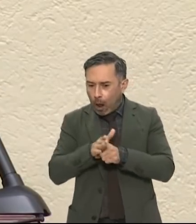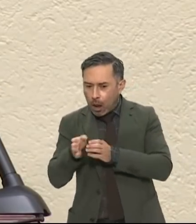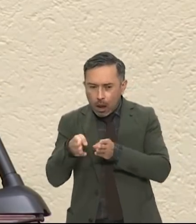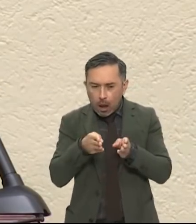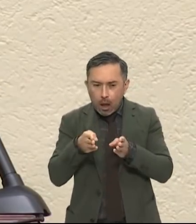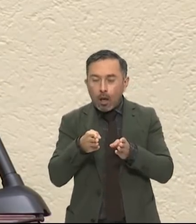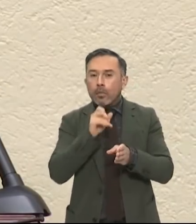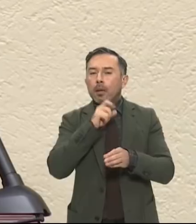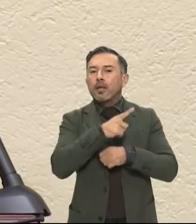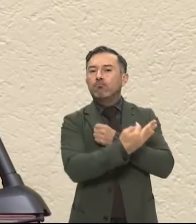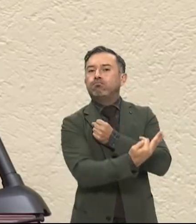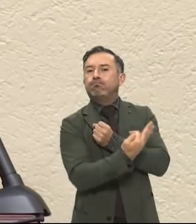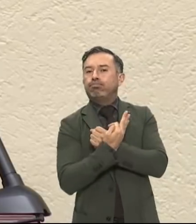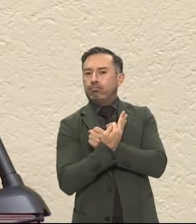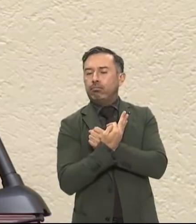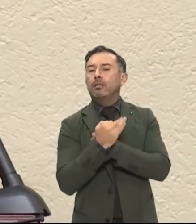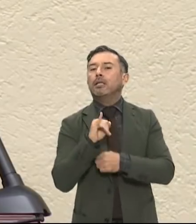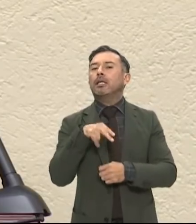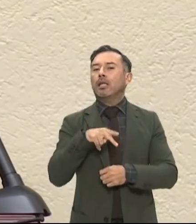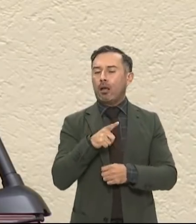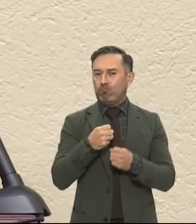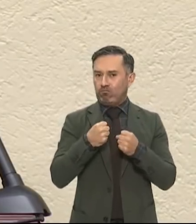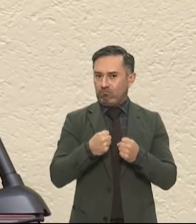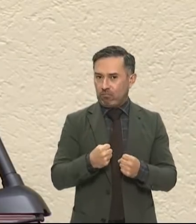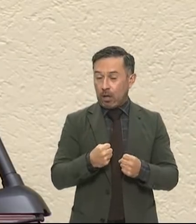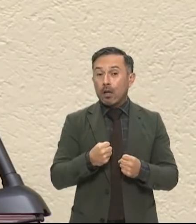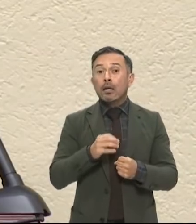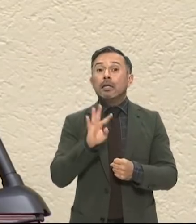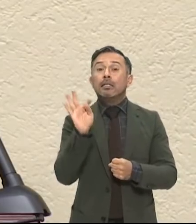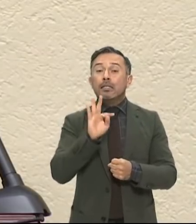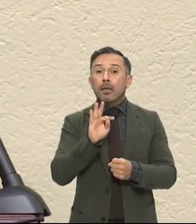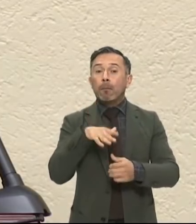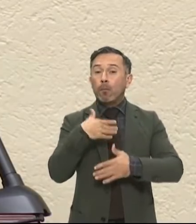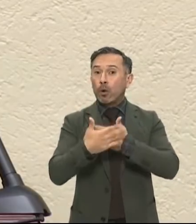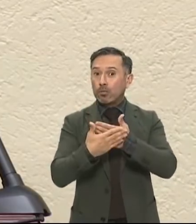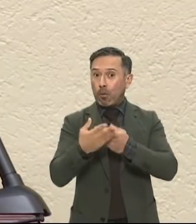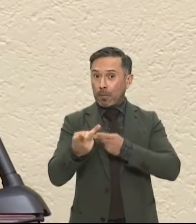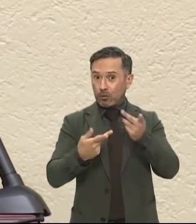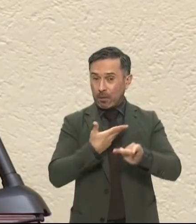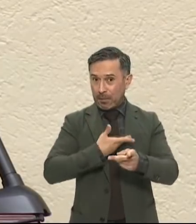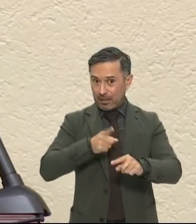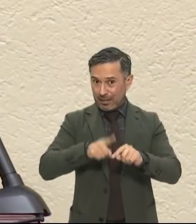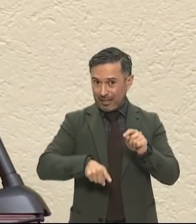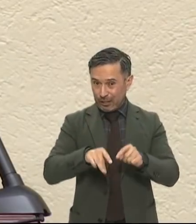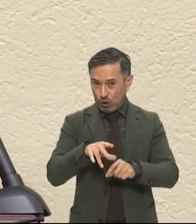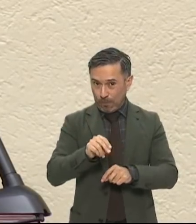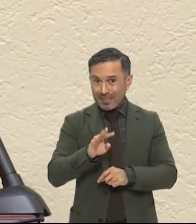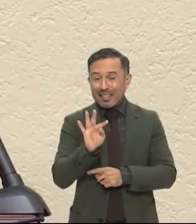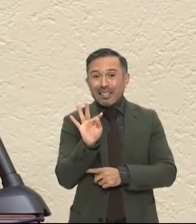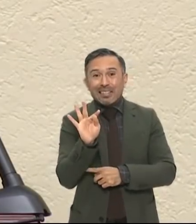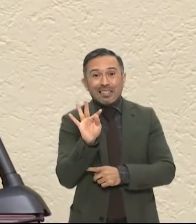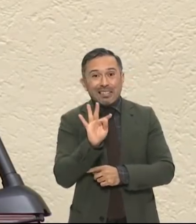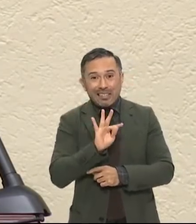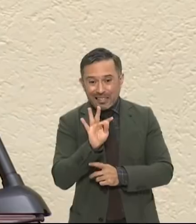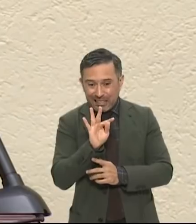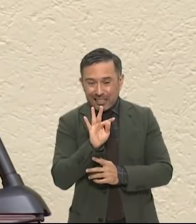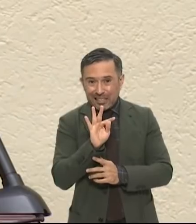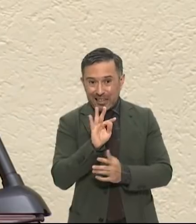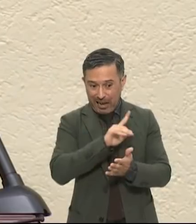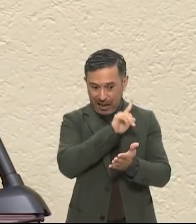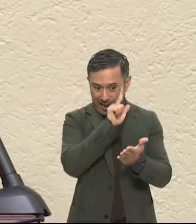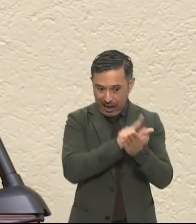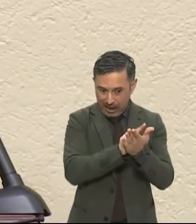al INE en caso de que la revocación de mandato tenga que organizarse sin las características que pide la